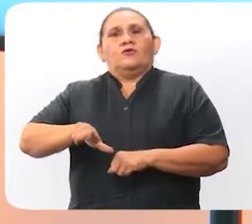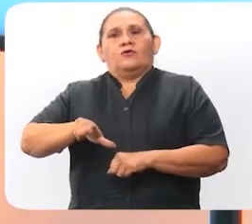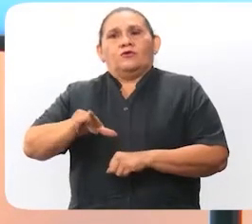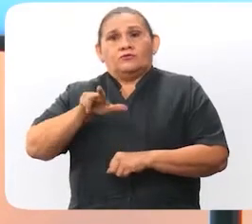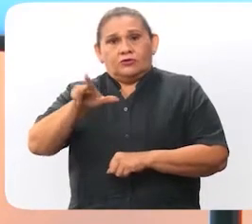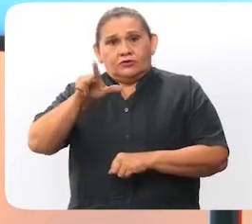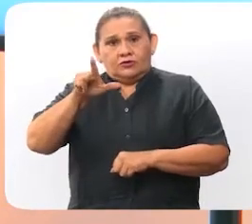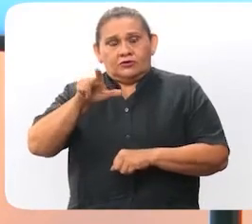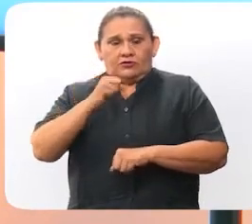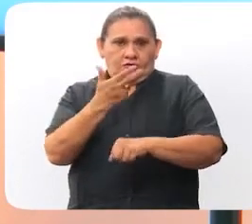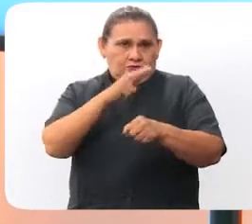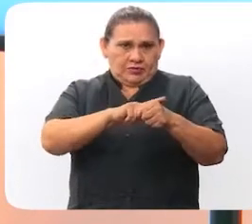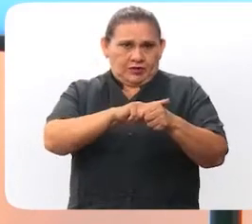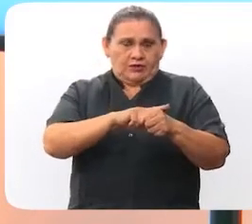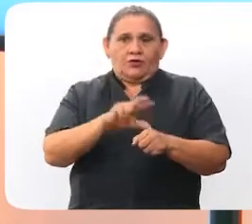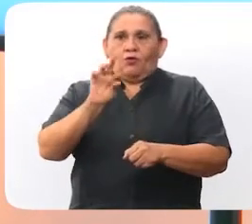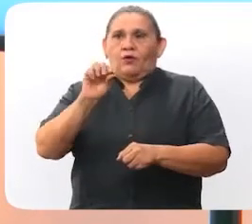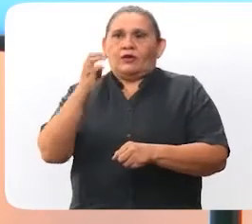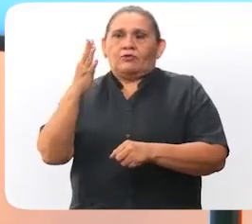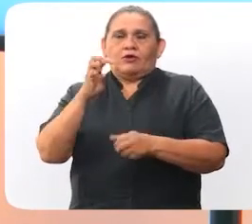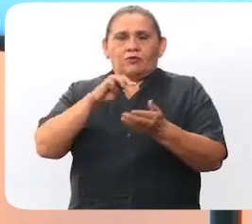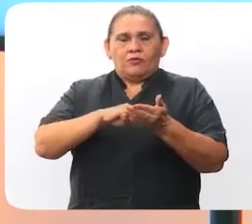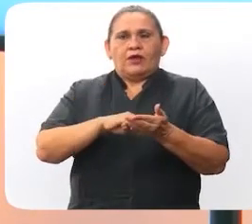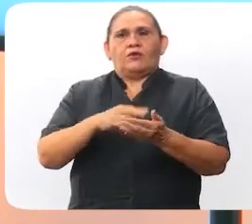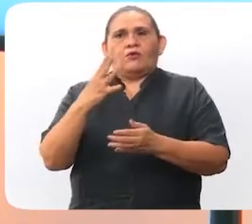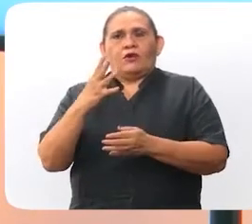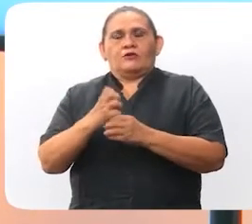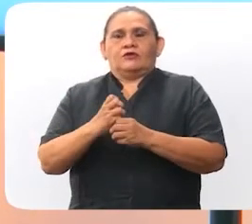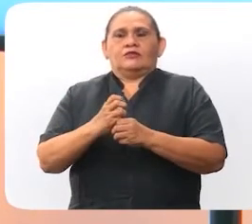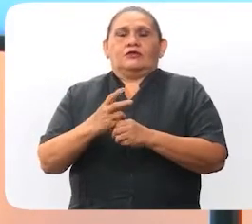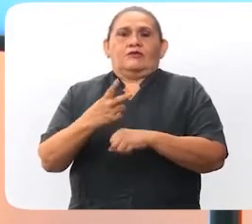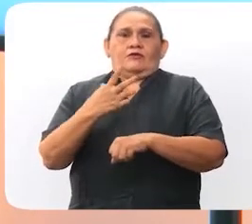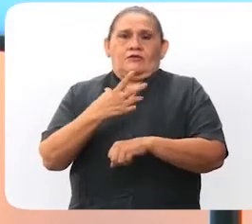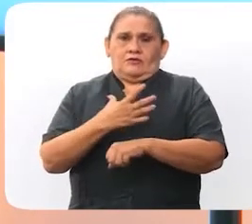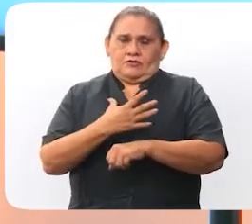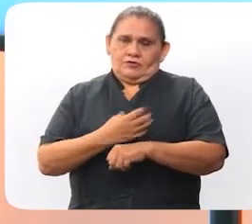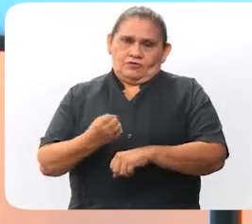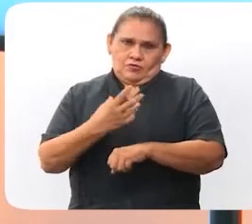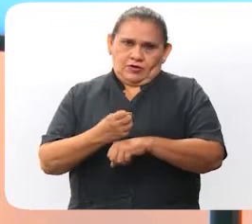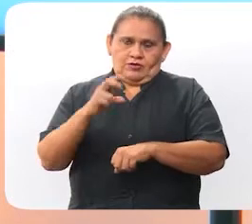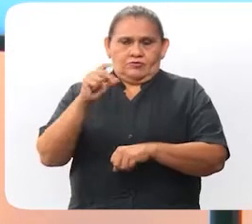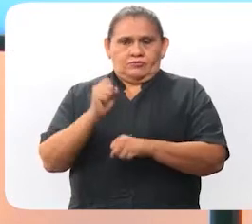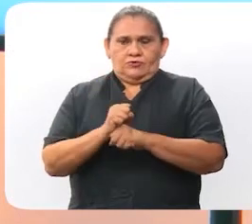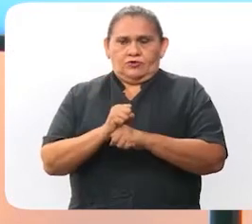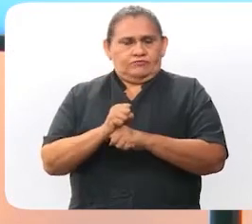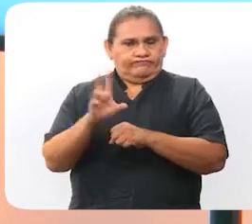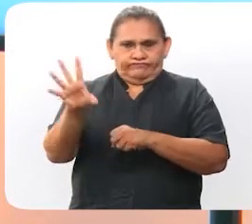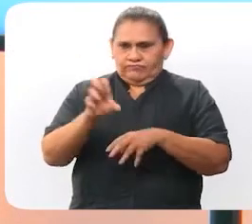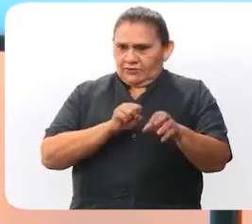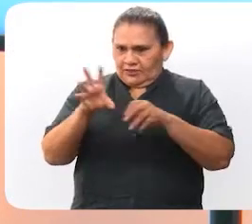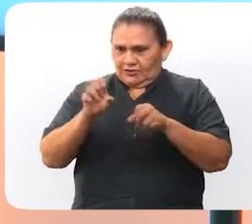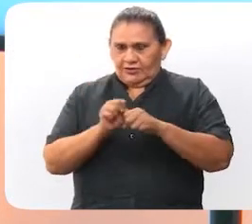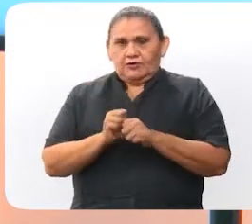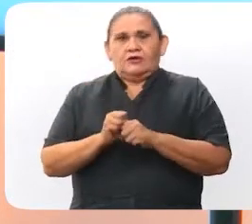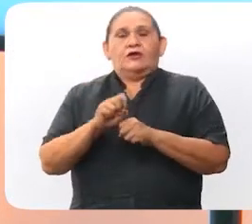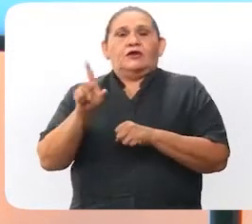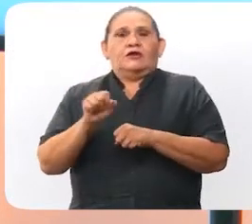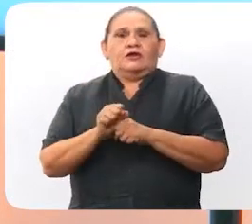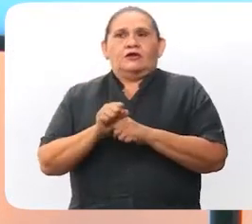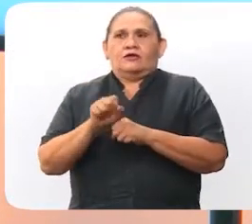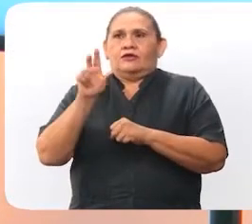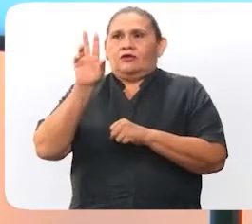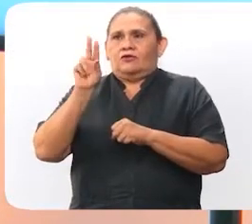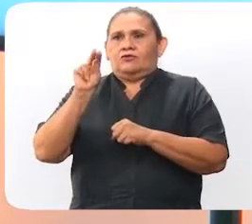en hospitales públicos. 44.004 pacientes ya se recuperaron, no presentan síntomas ni pueden contagiar. Esta cifra representa